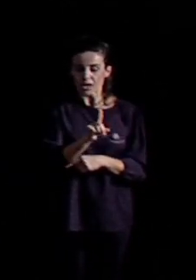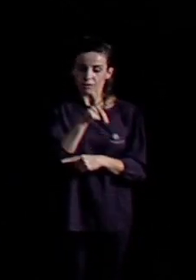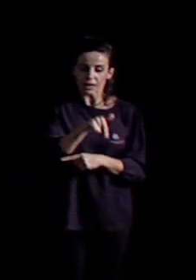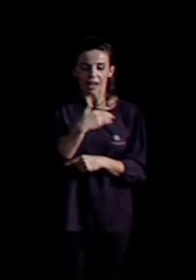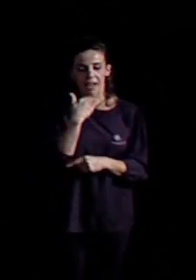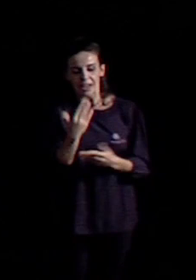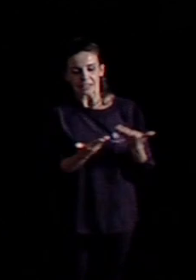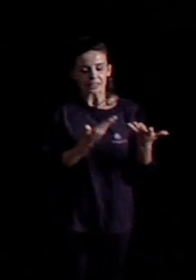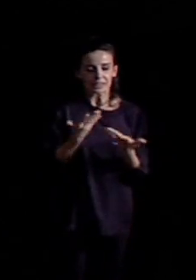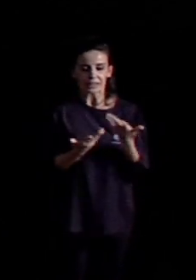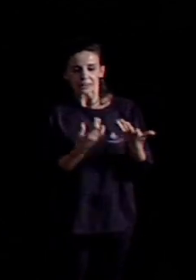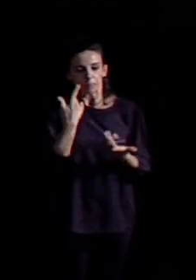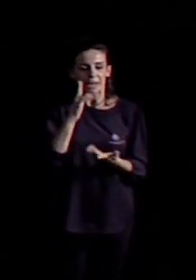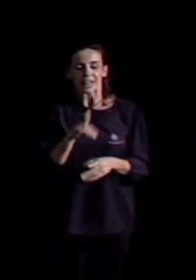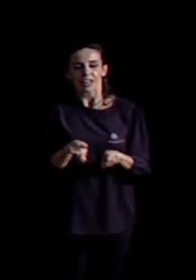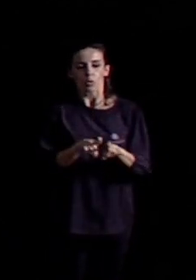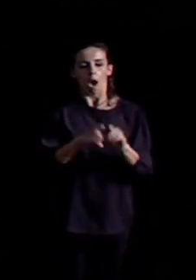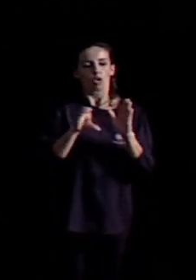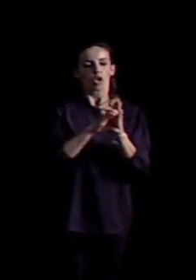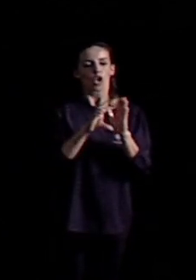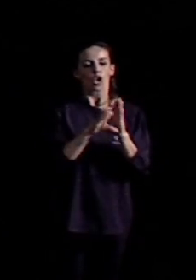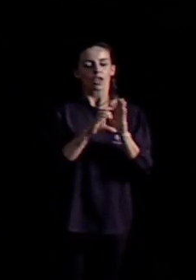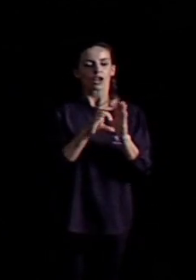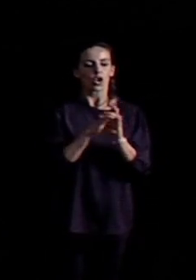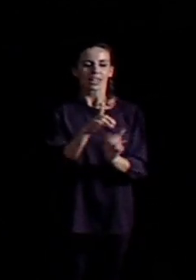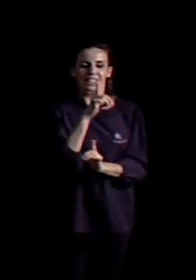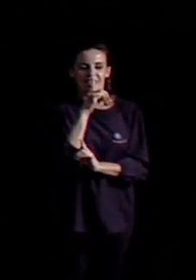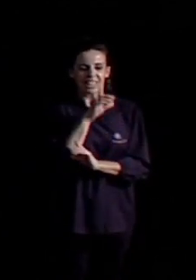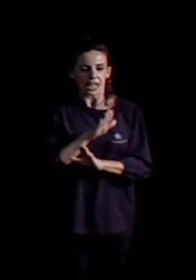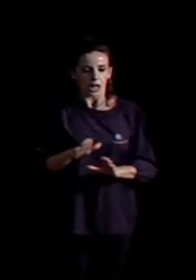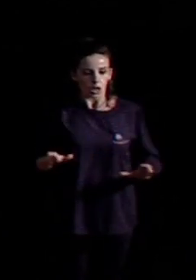especie de código de silencio.